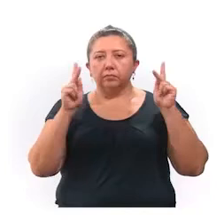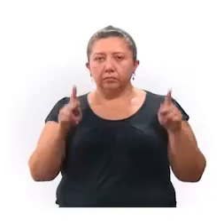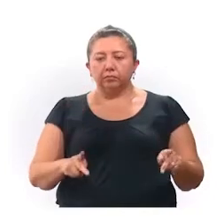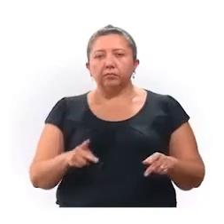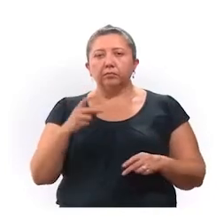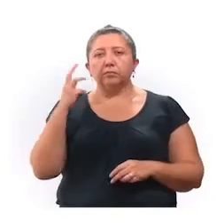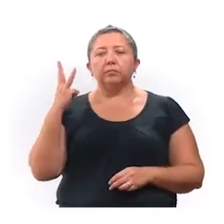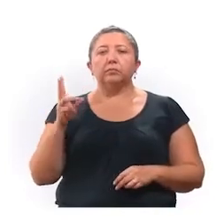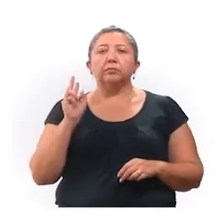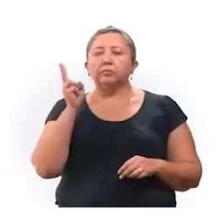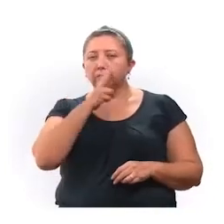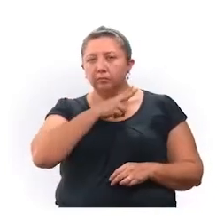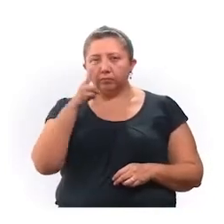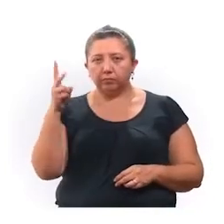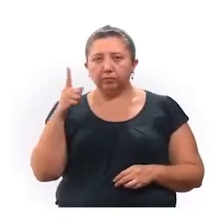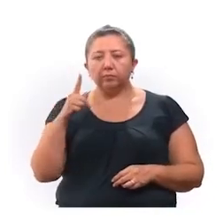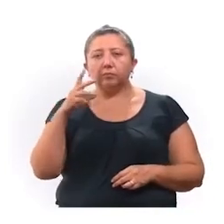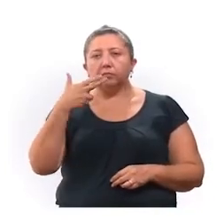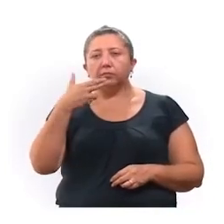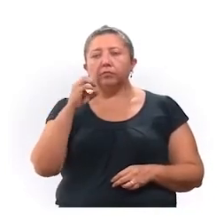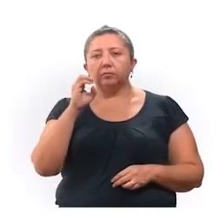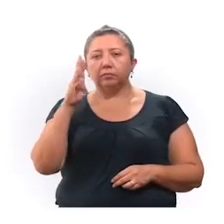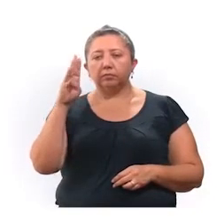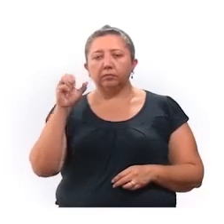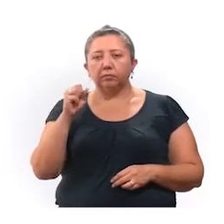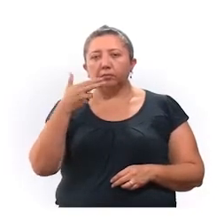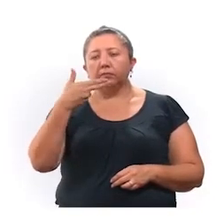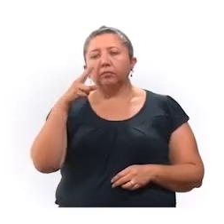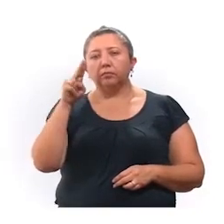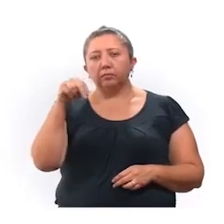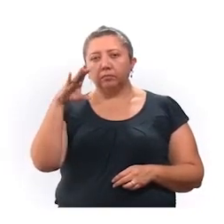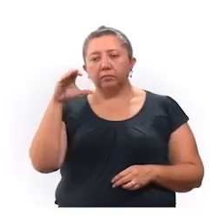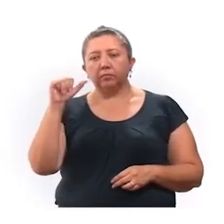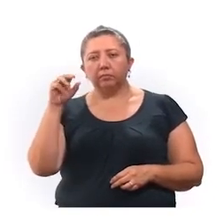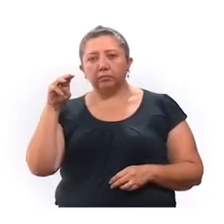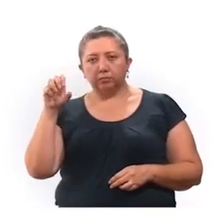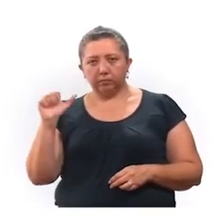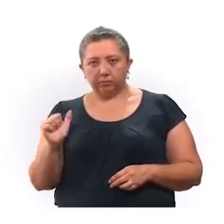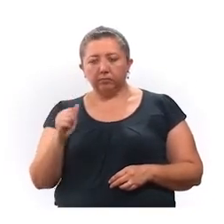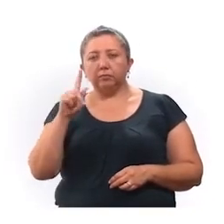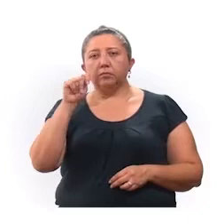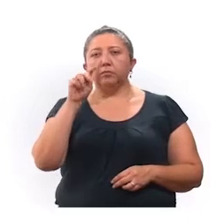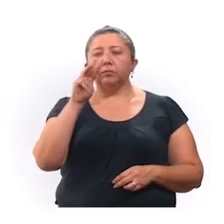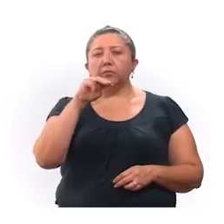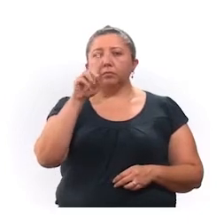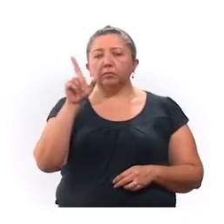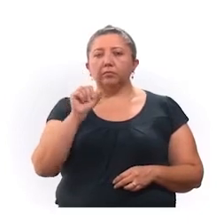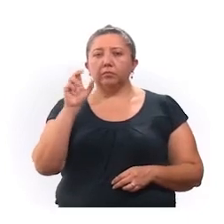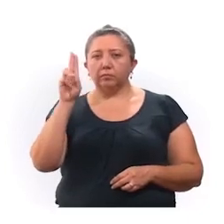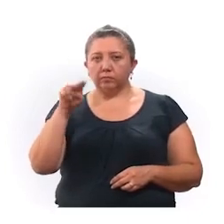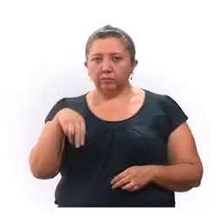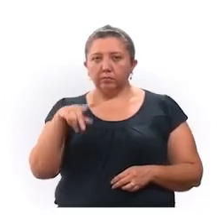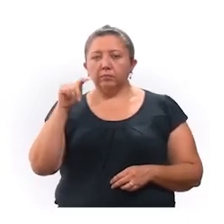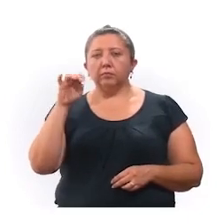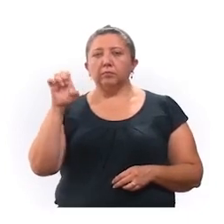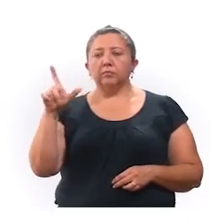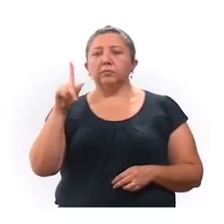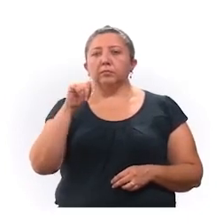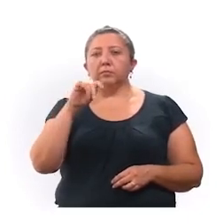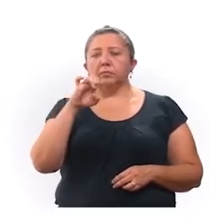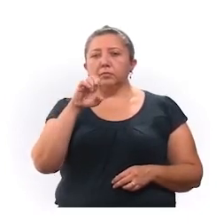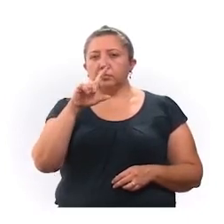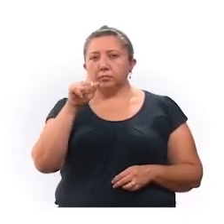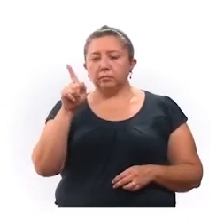Progreso, 3 en Valladolid, 1 en Jocabá, Junucmá, Oxcuscap, Temozón, Ticul,